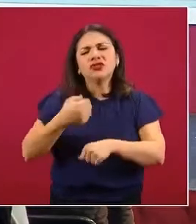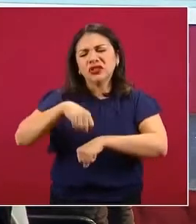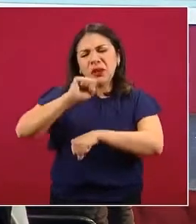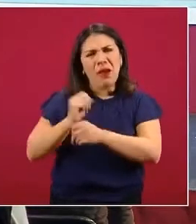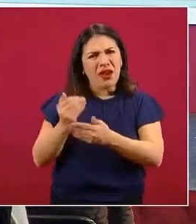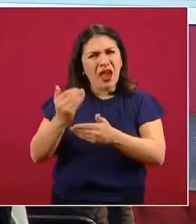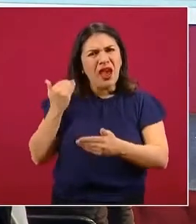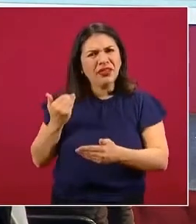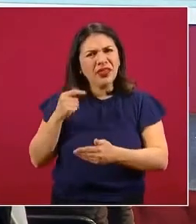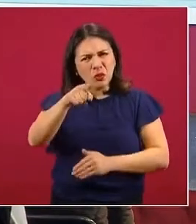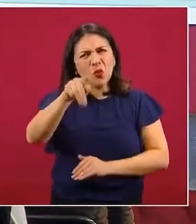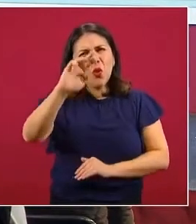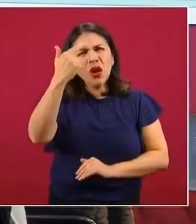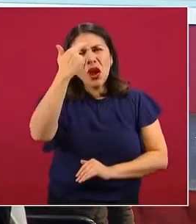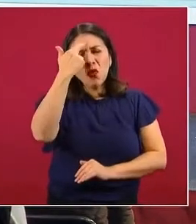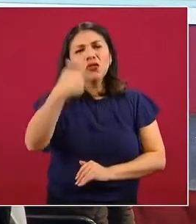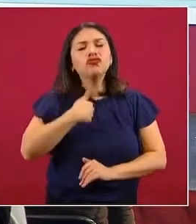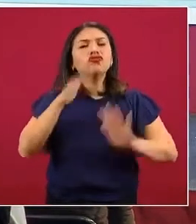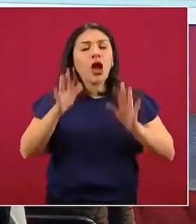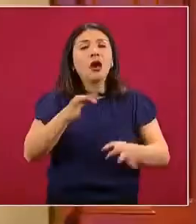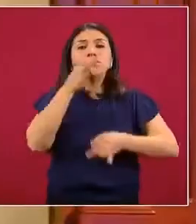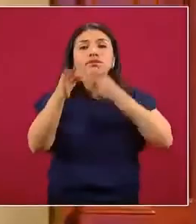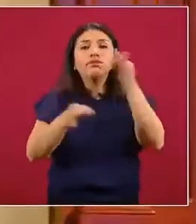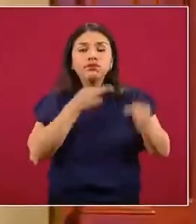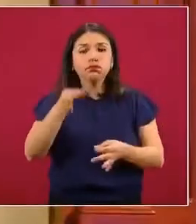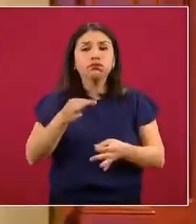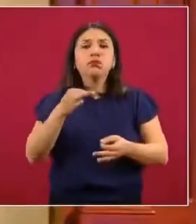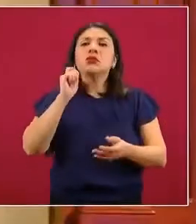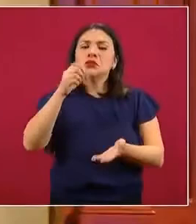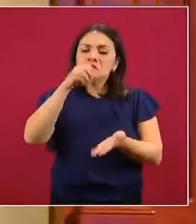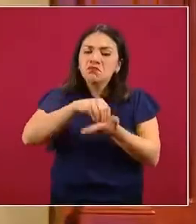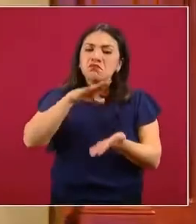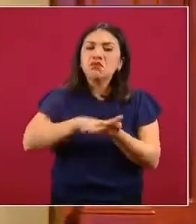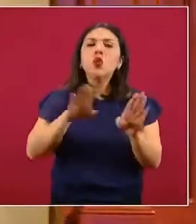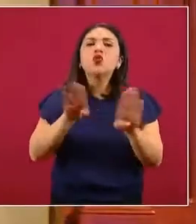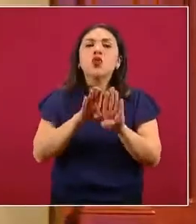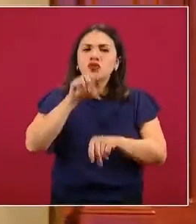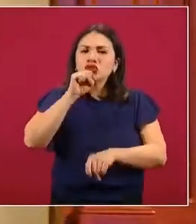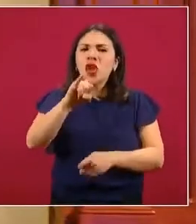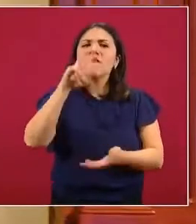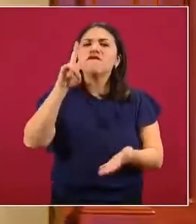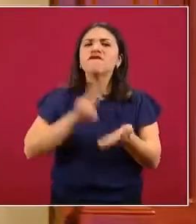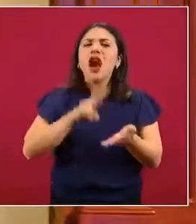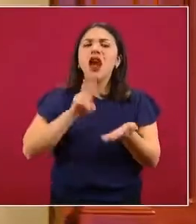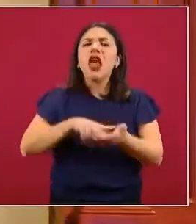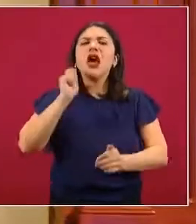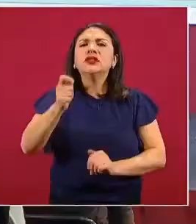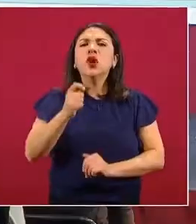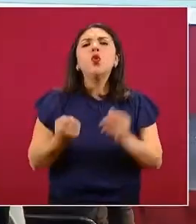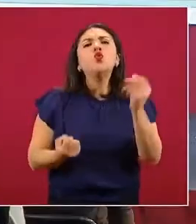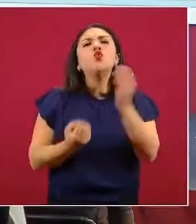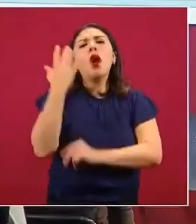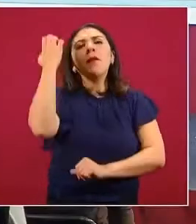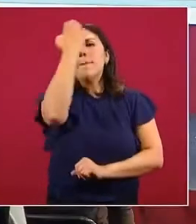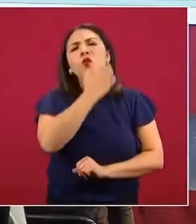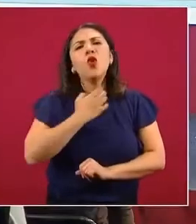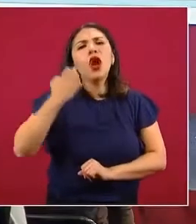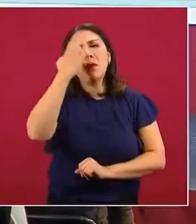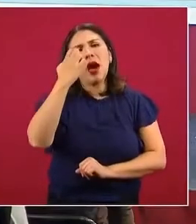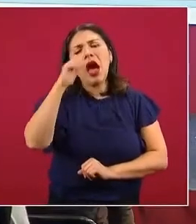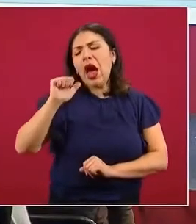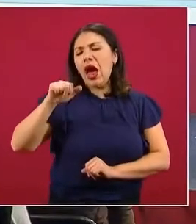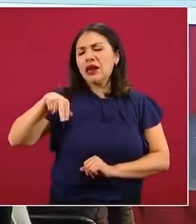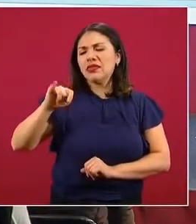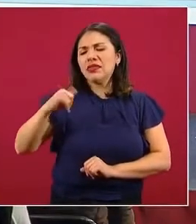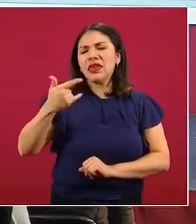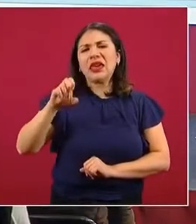semana previa, si ustedes recuerdan, emitimos ya un posicionamiento producto de la validación de lo que son las nuevas pruebas